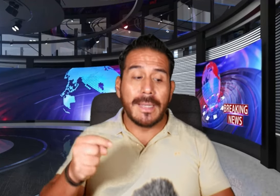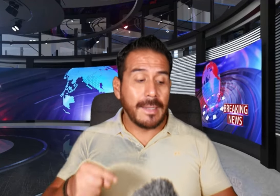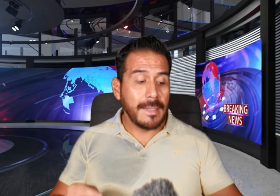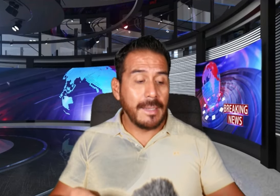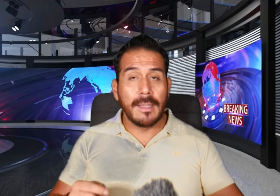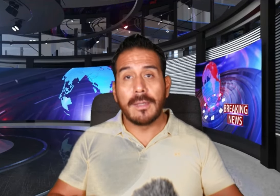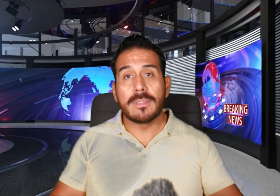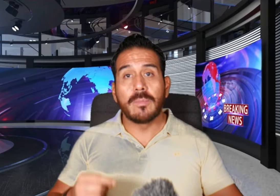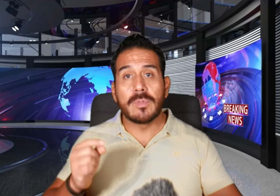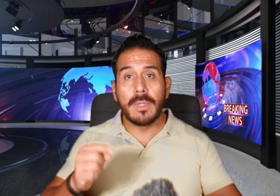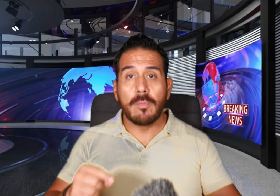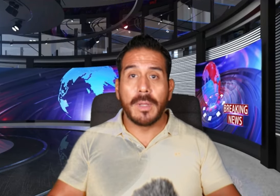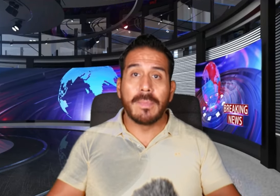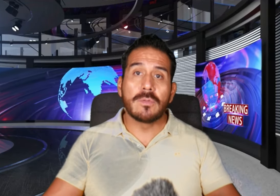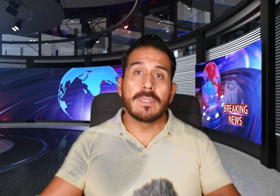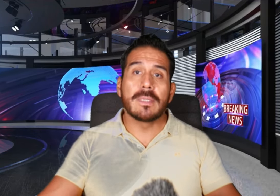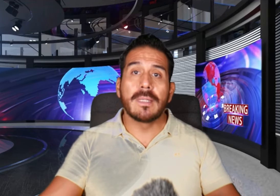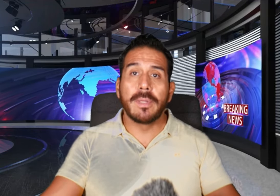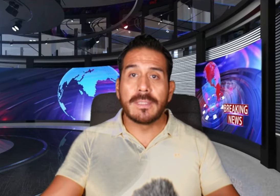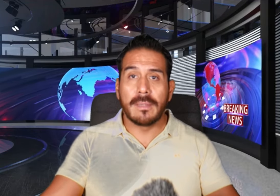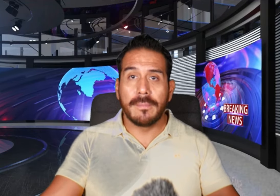suscríbete al Canal y aquí nos estamos viendo para más noticias del bienestar